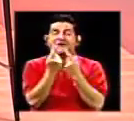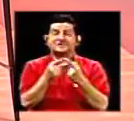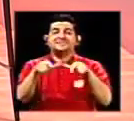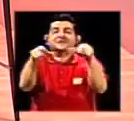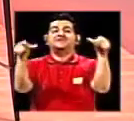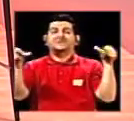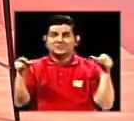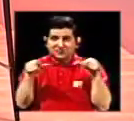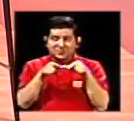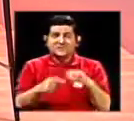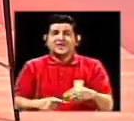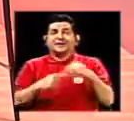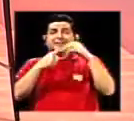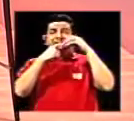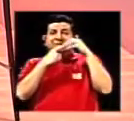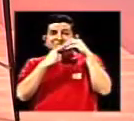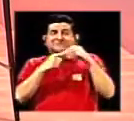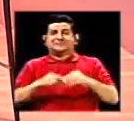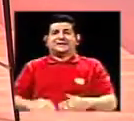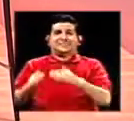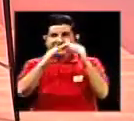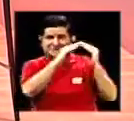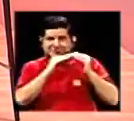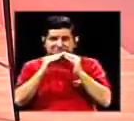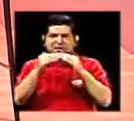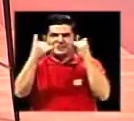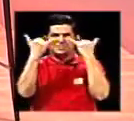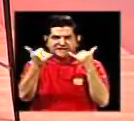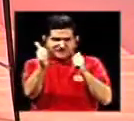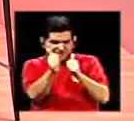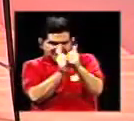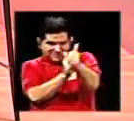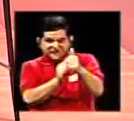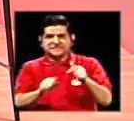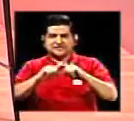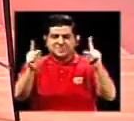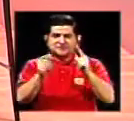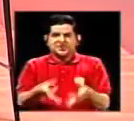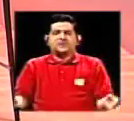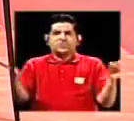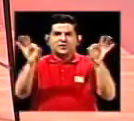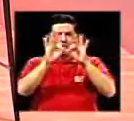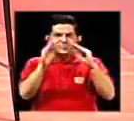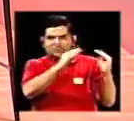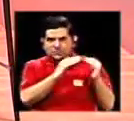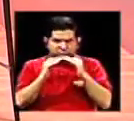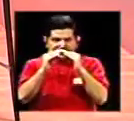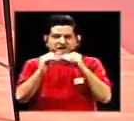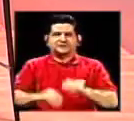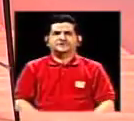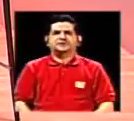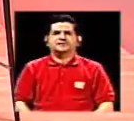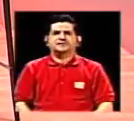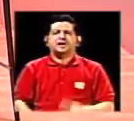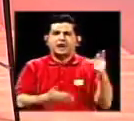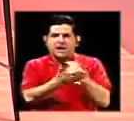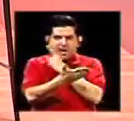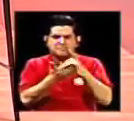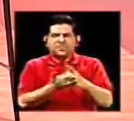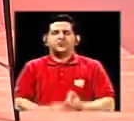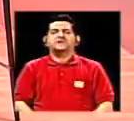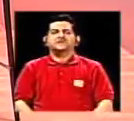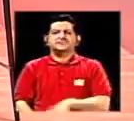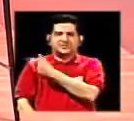zonas principalmente urbanas, digamos. Ya se ha extendido un poco más, pero es esencialmente urbano. Pero en provincias como Punta